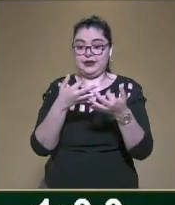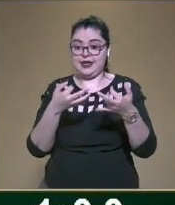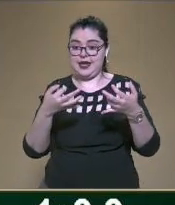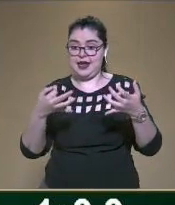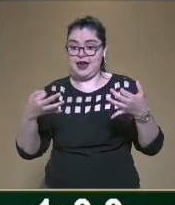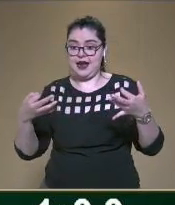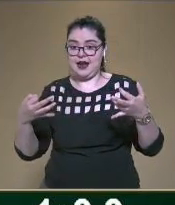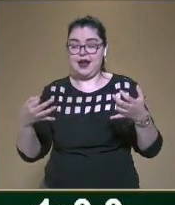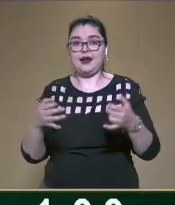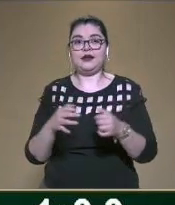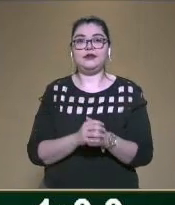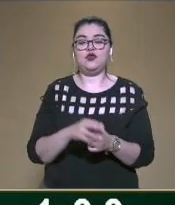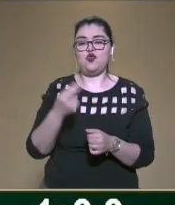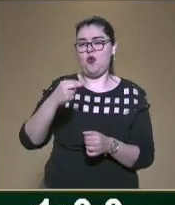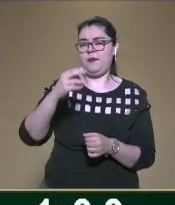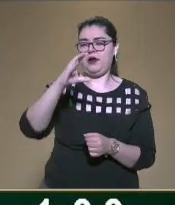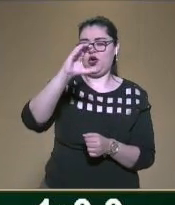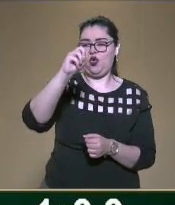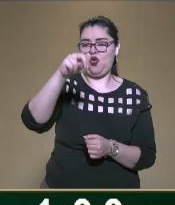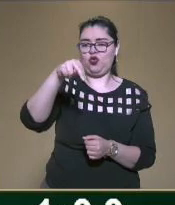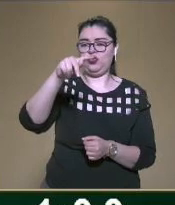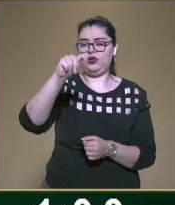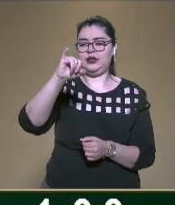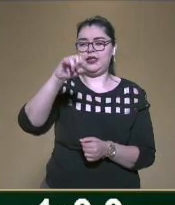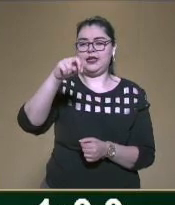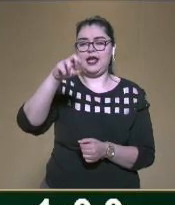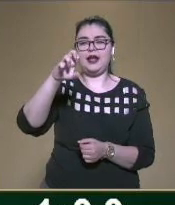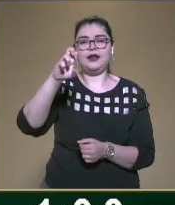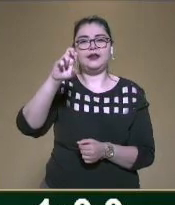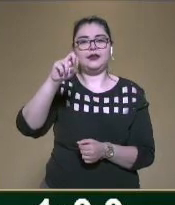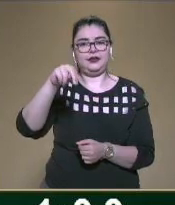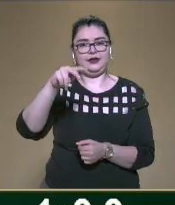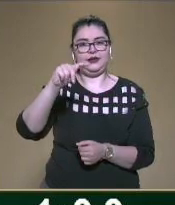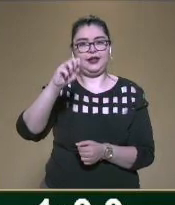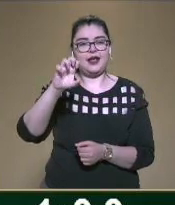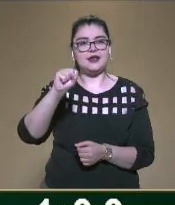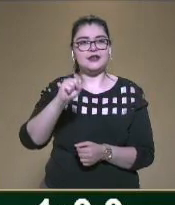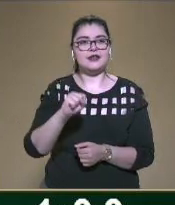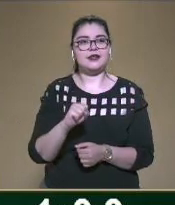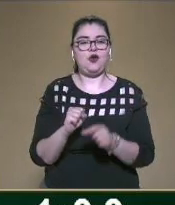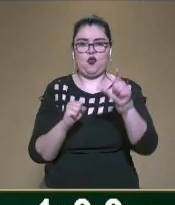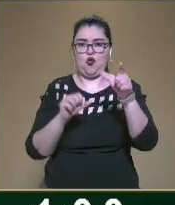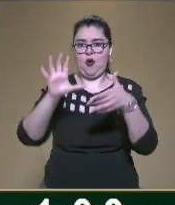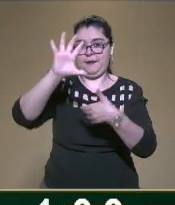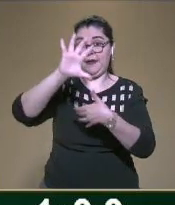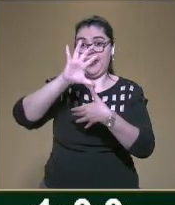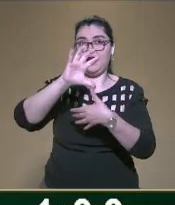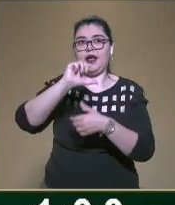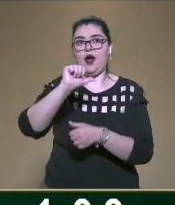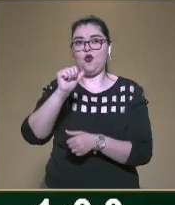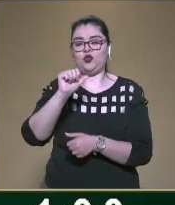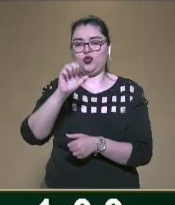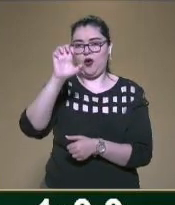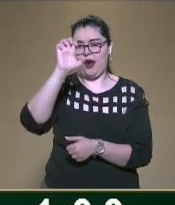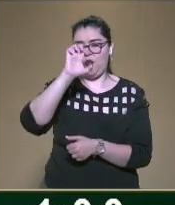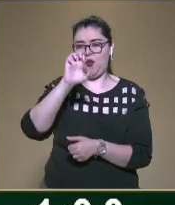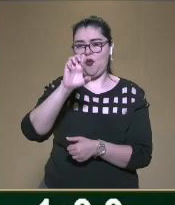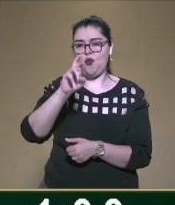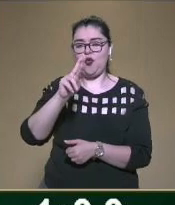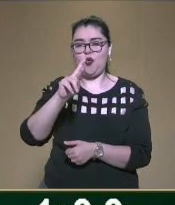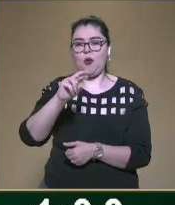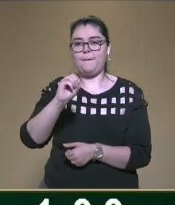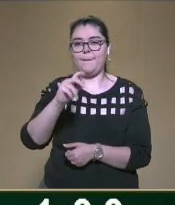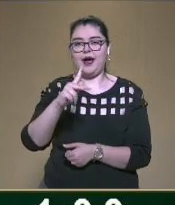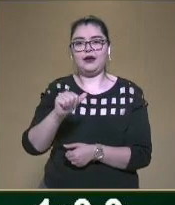Y me ayudan a contar cuántos continentes hay. 1, América. 2, Europa. 3,